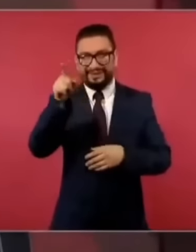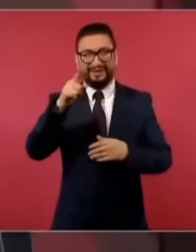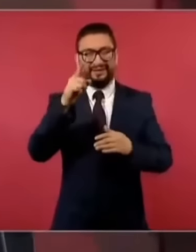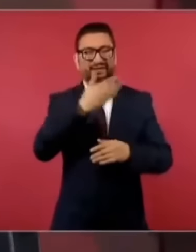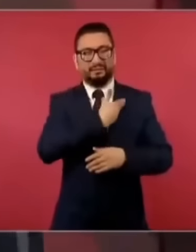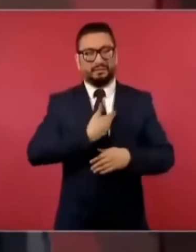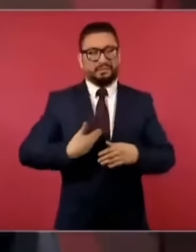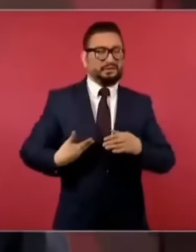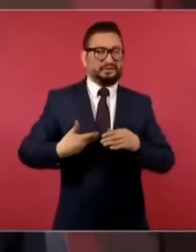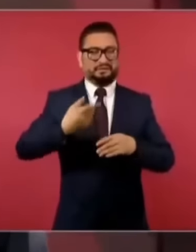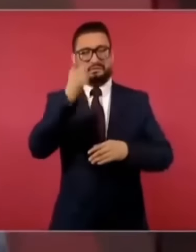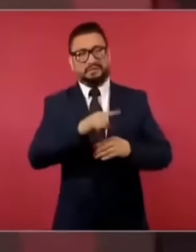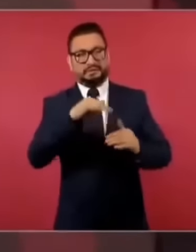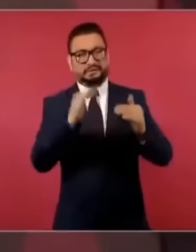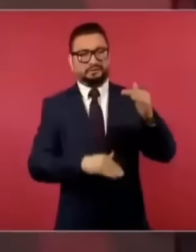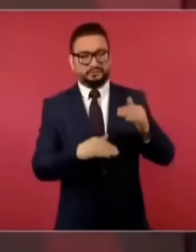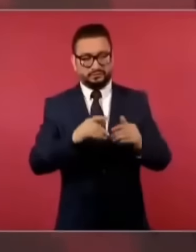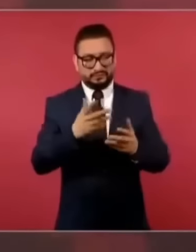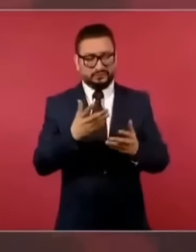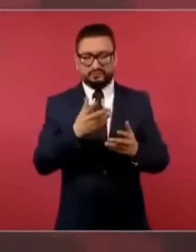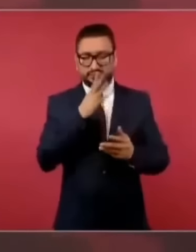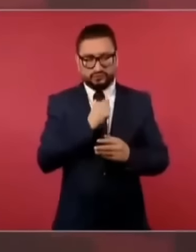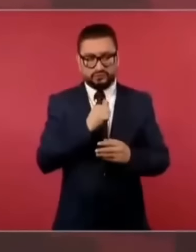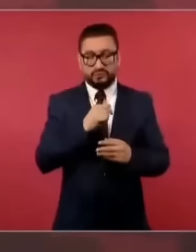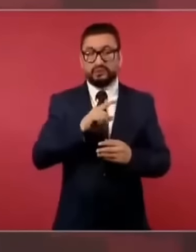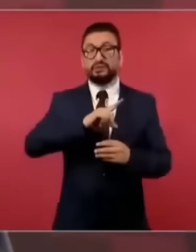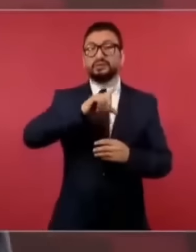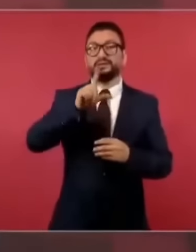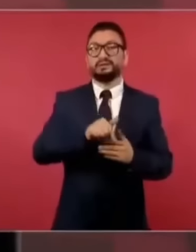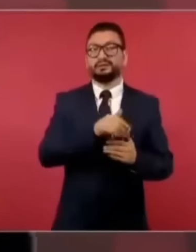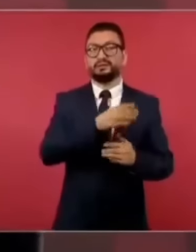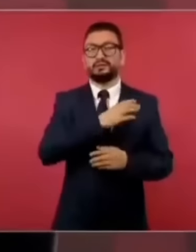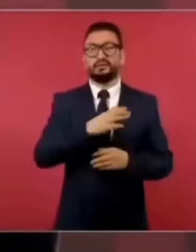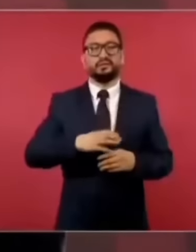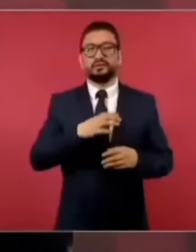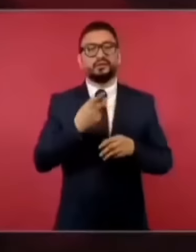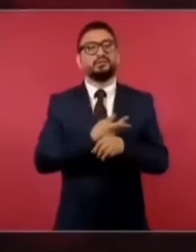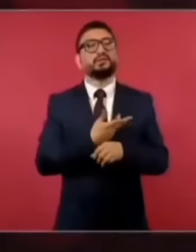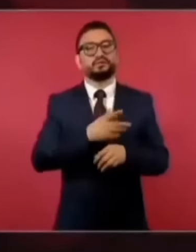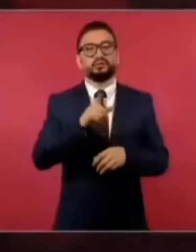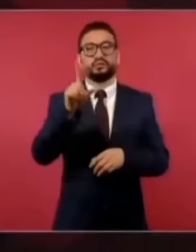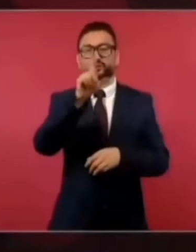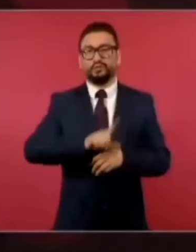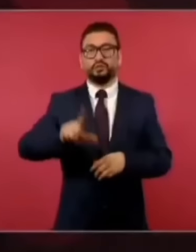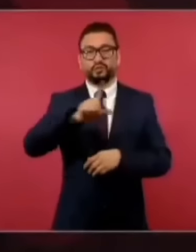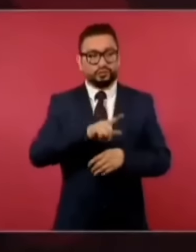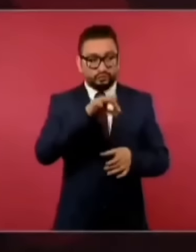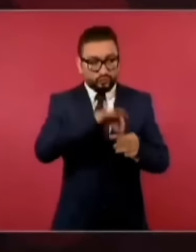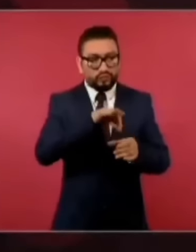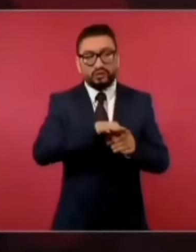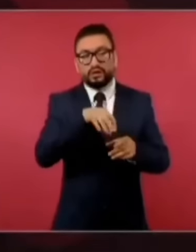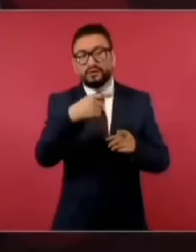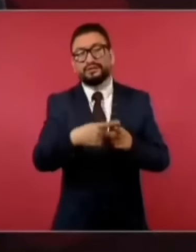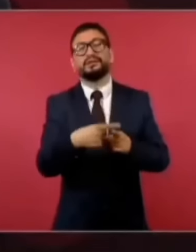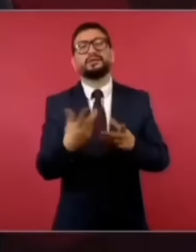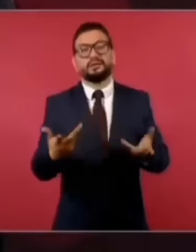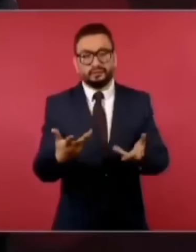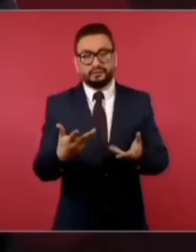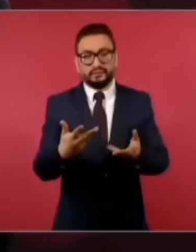y que llegue el lunes dice Qué hiciste votaste por